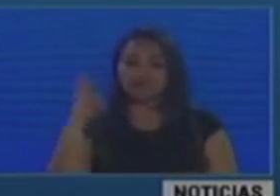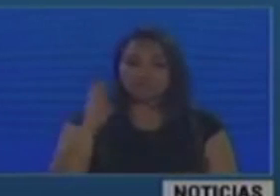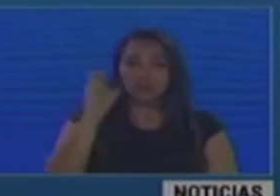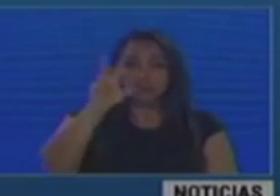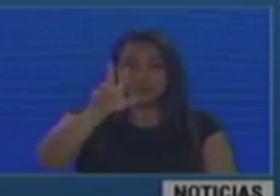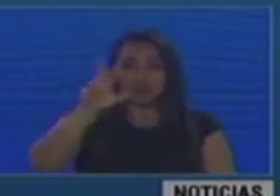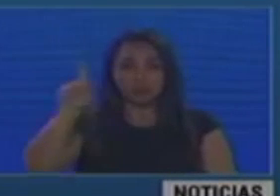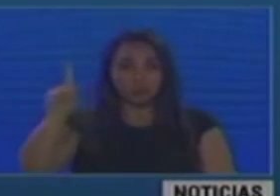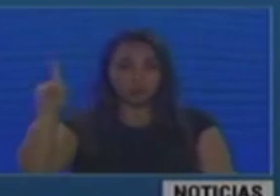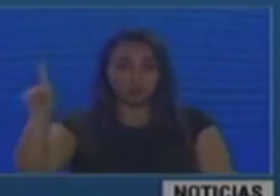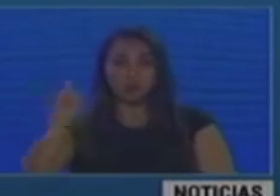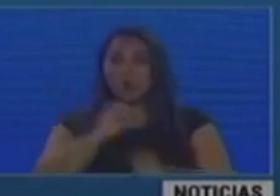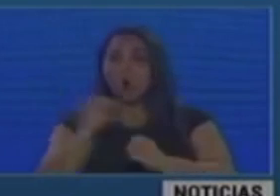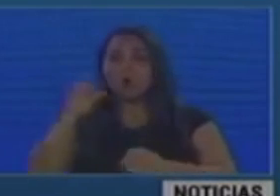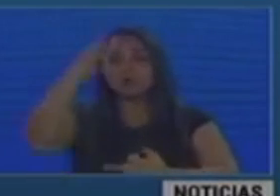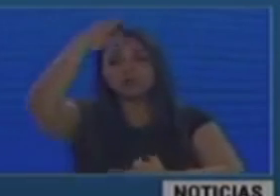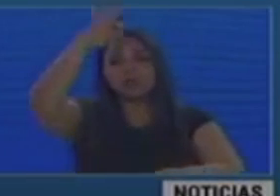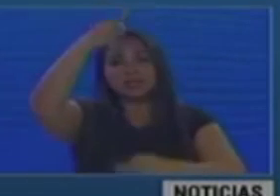o